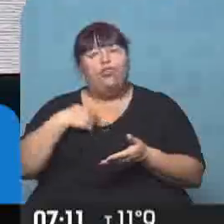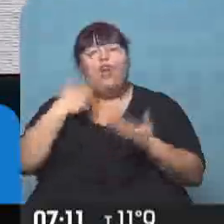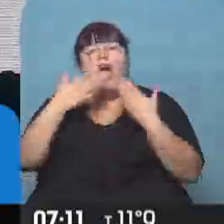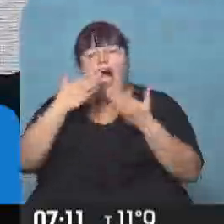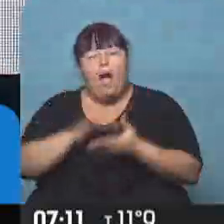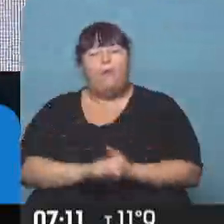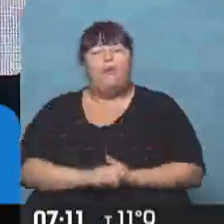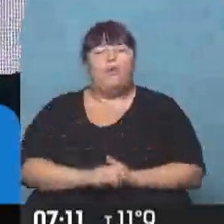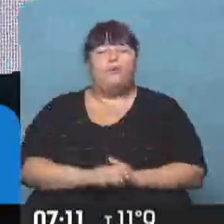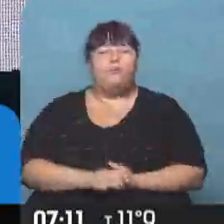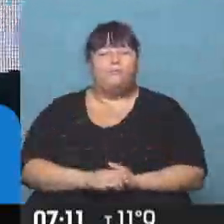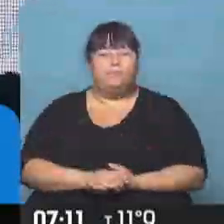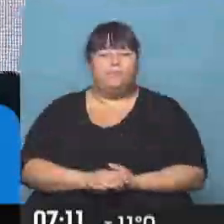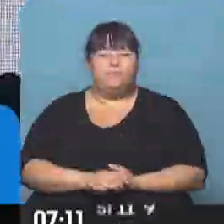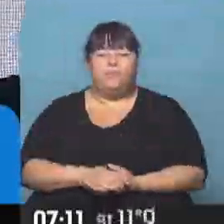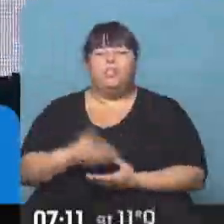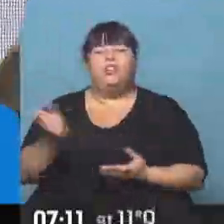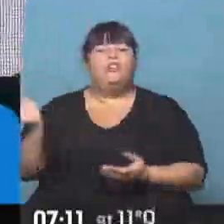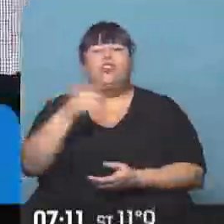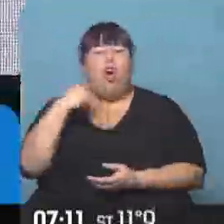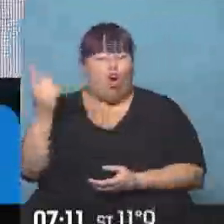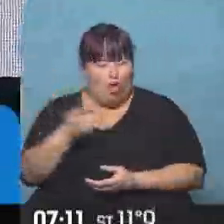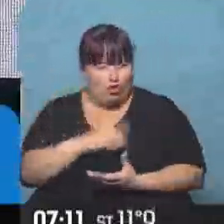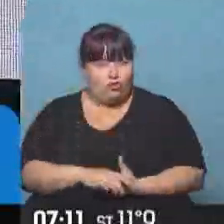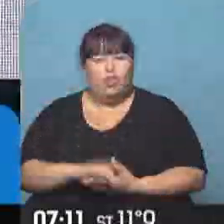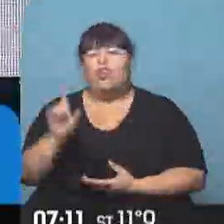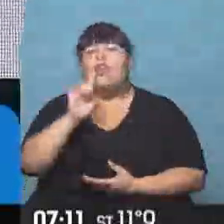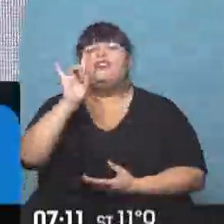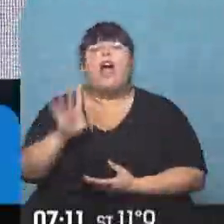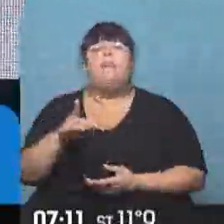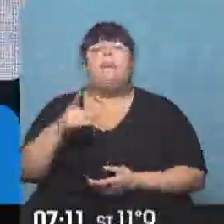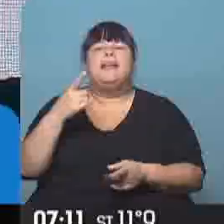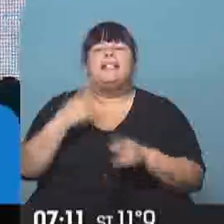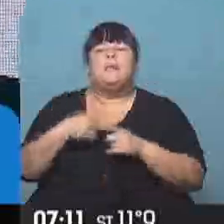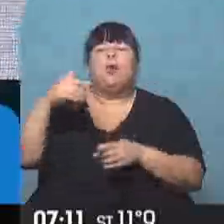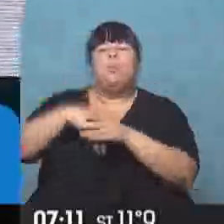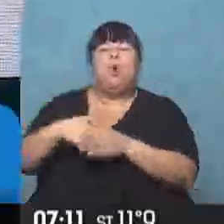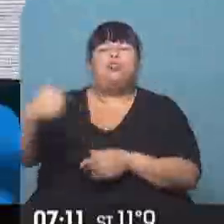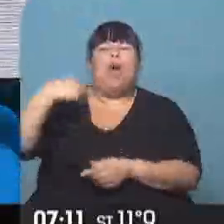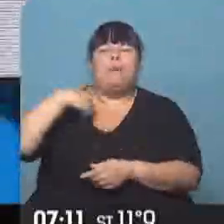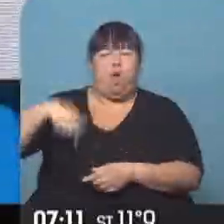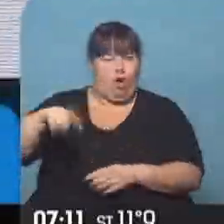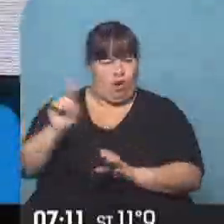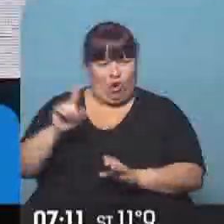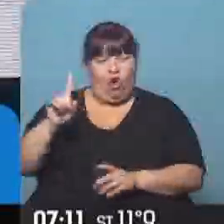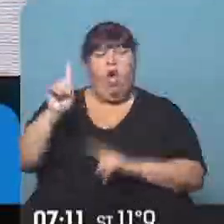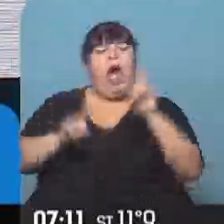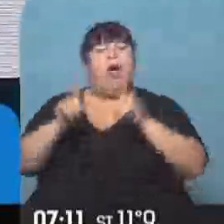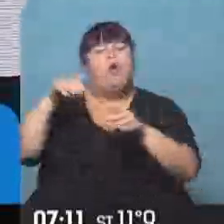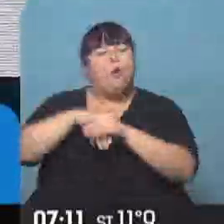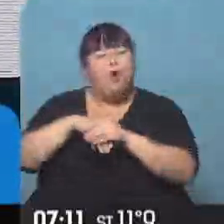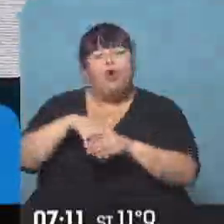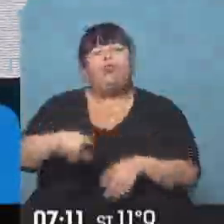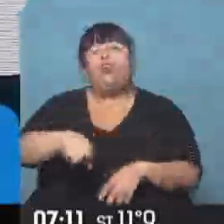cuando hablo de todos, no hablo solamente de los que nos votaron hoy, aquellos que